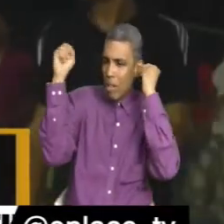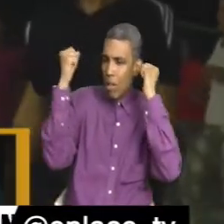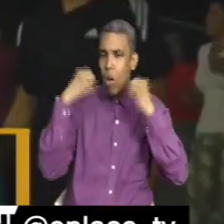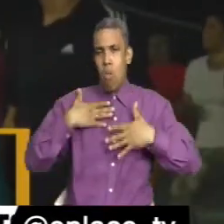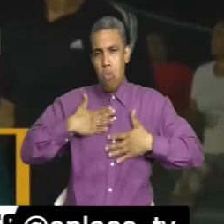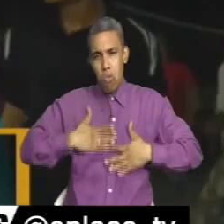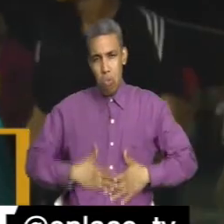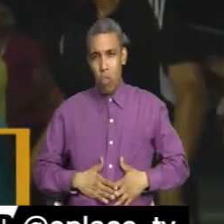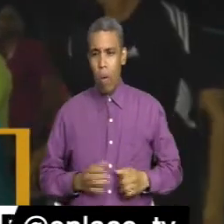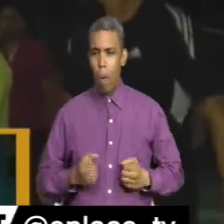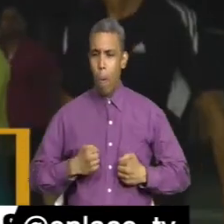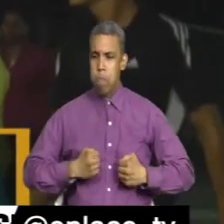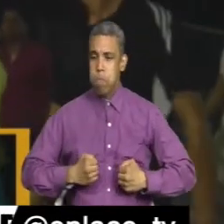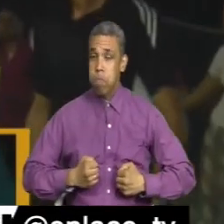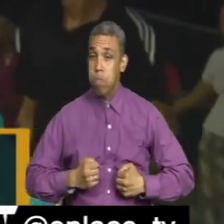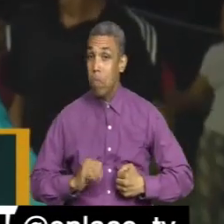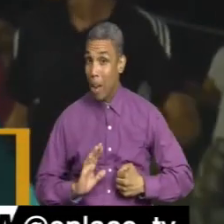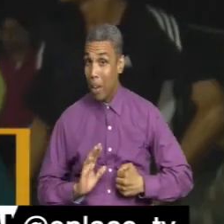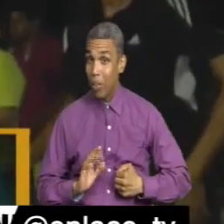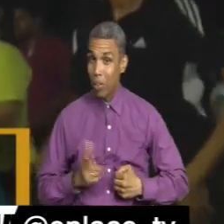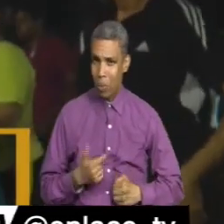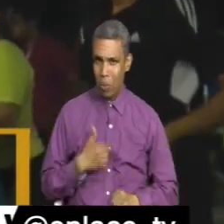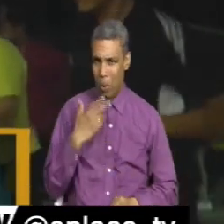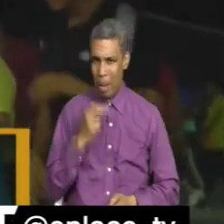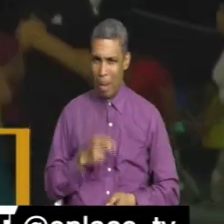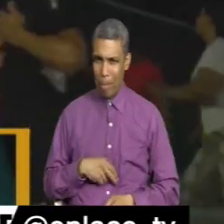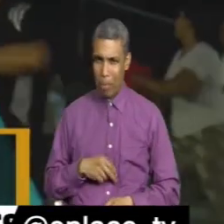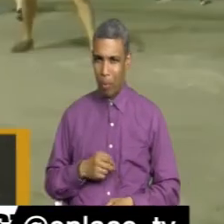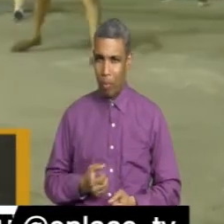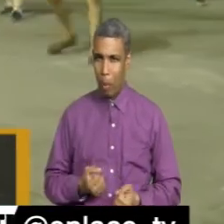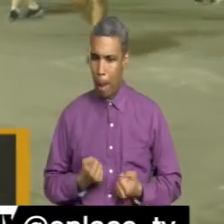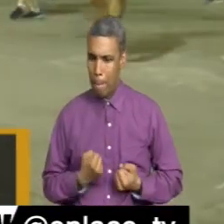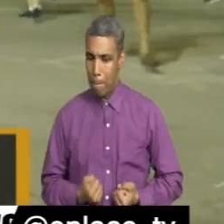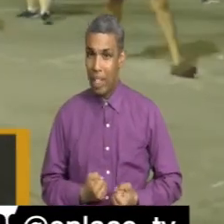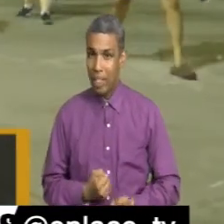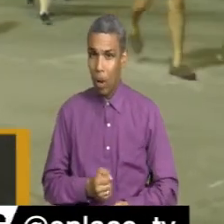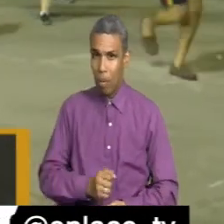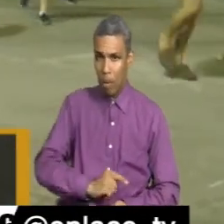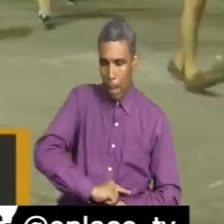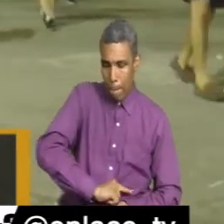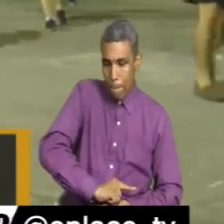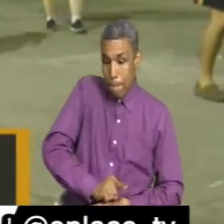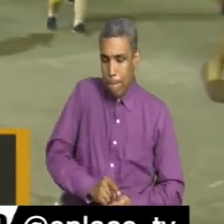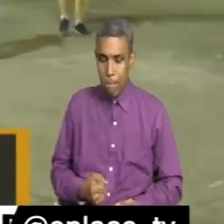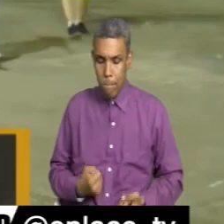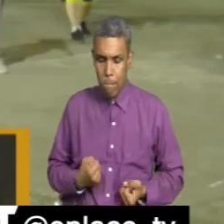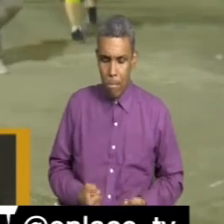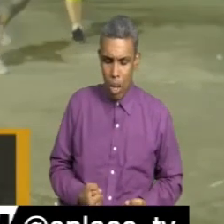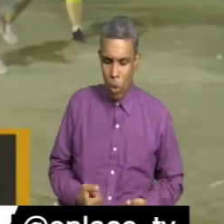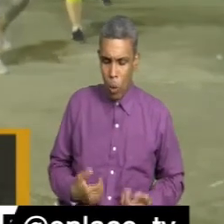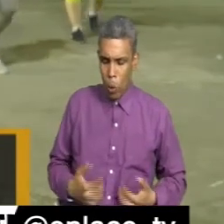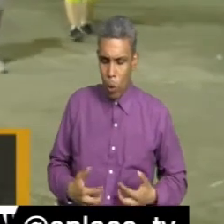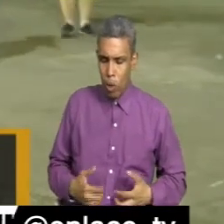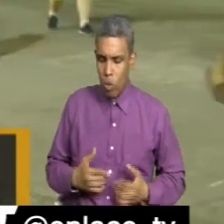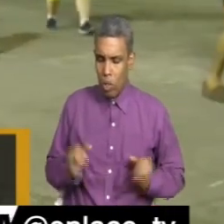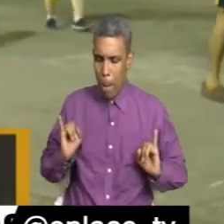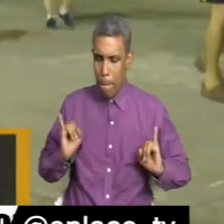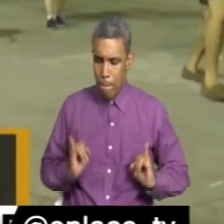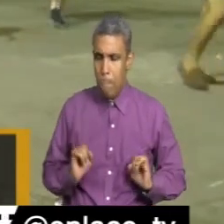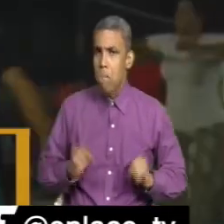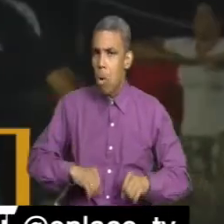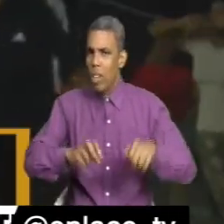todo, hay gente que ya tiene mucho tiempo haciendo aeróbicos, de pronto vienen de gimnasio, hay otros que son primer vez, pero en eso consiste esta clase, para aprender. Para bajar